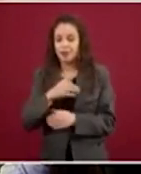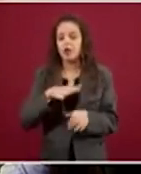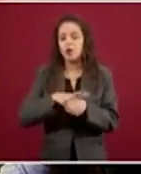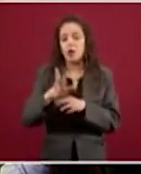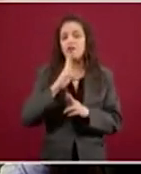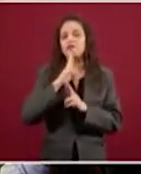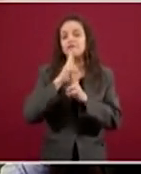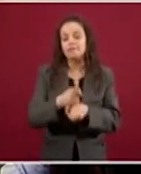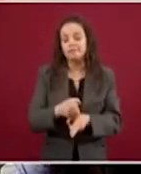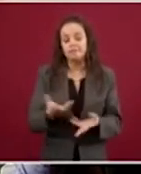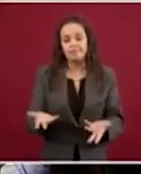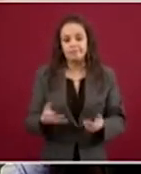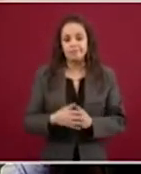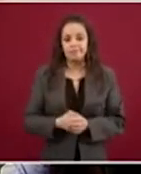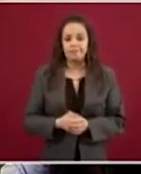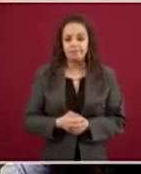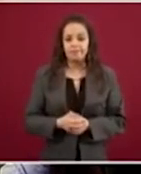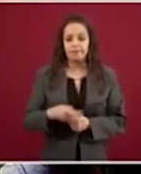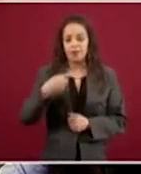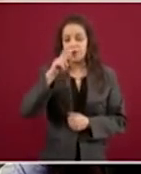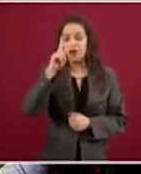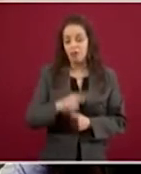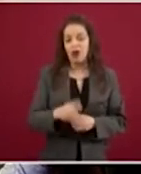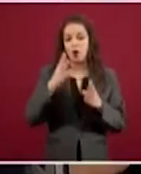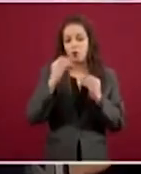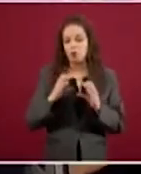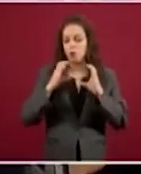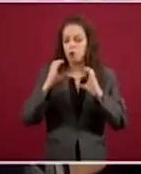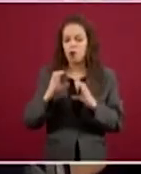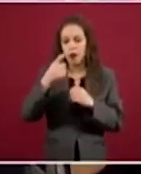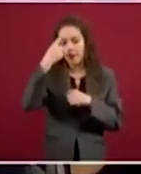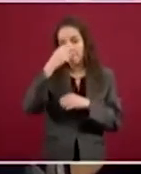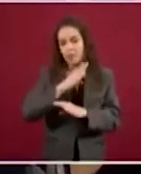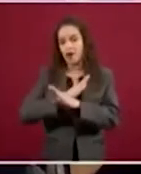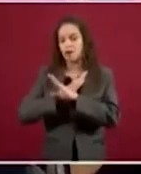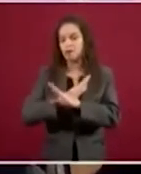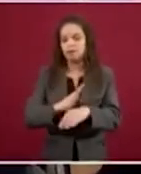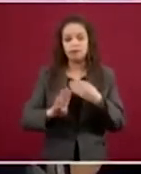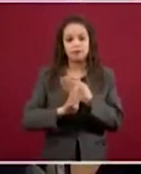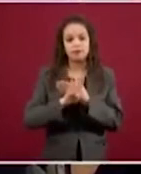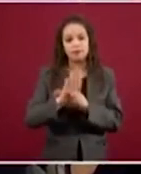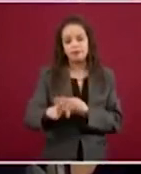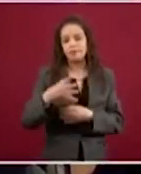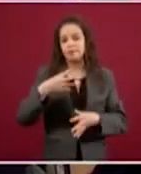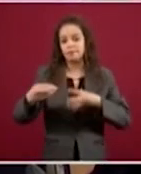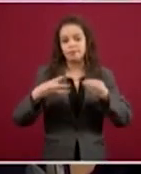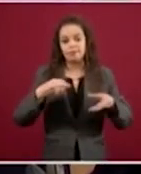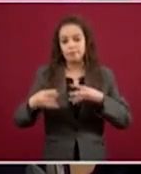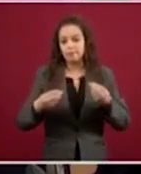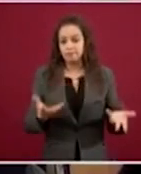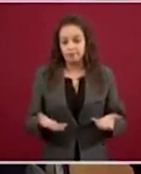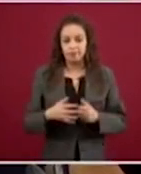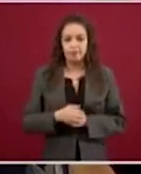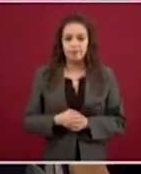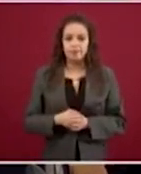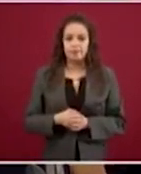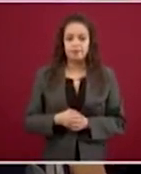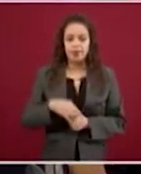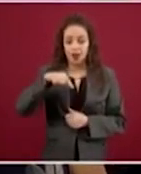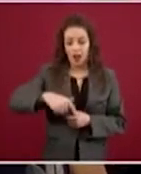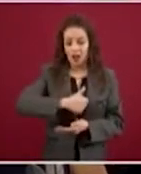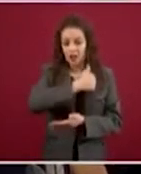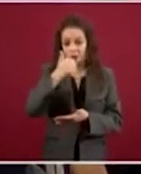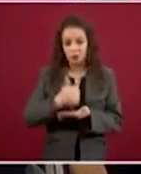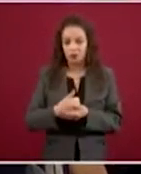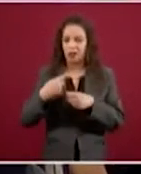mucha mucha mucha prevención y creo que la gente nos está entendiendo no es lo mismo que en la ciudad en el campo es más fácil